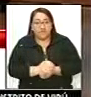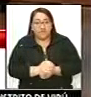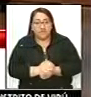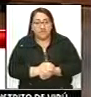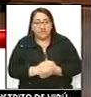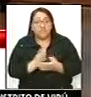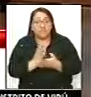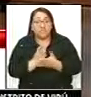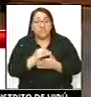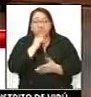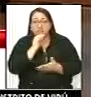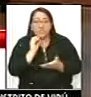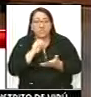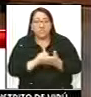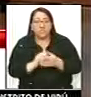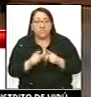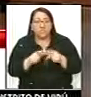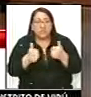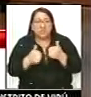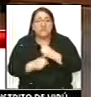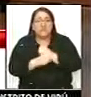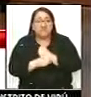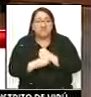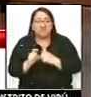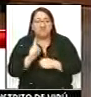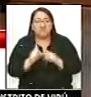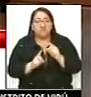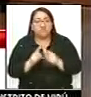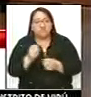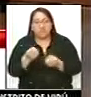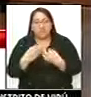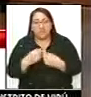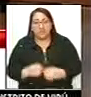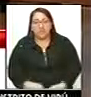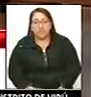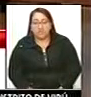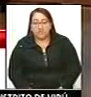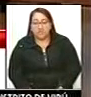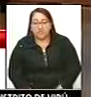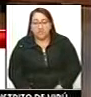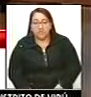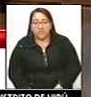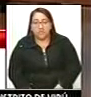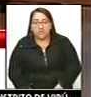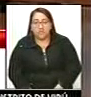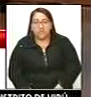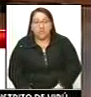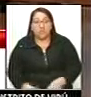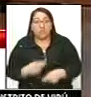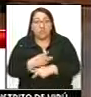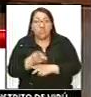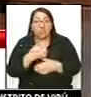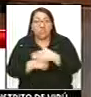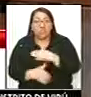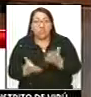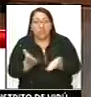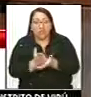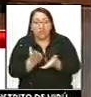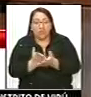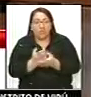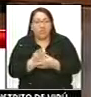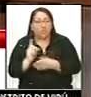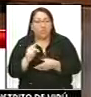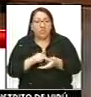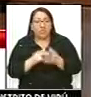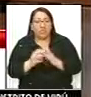son considerados lugares seguros. Es la estadística fría. La violencia en las escuelas no es sino